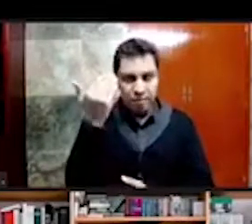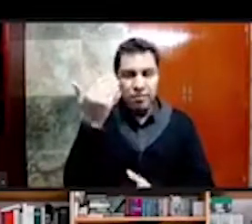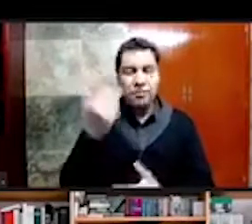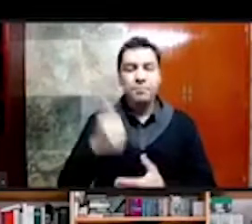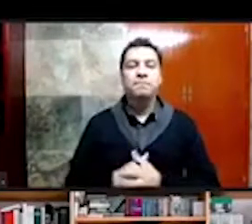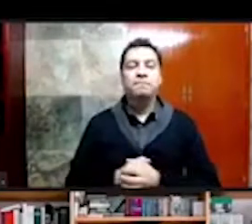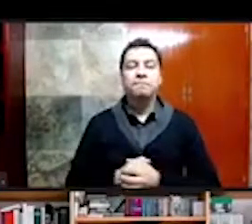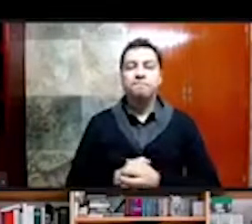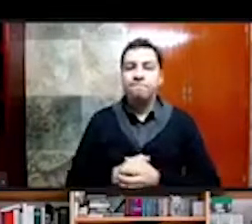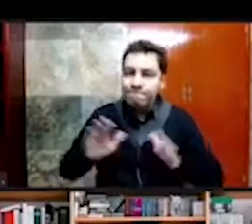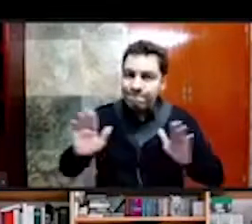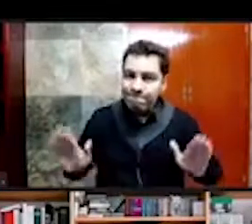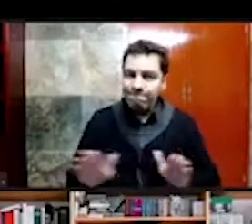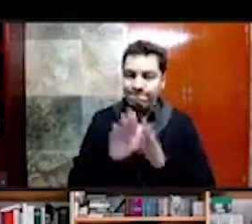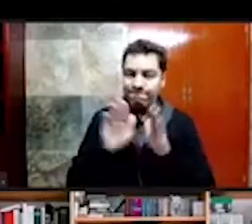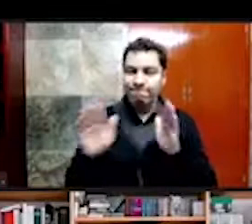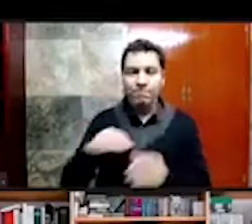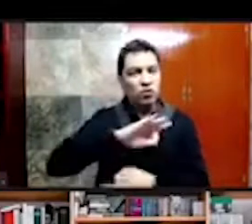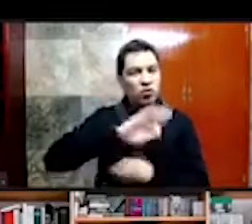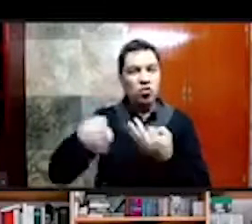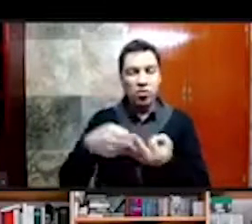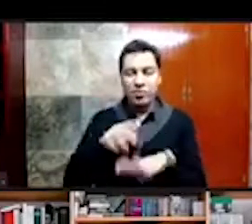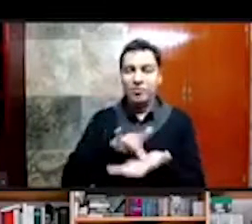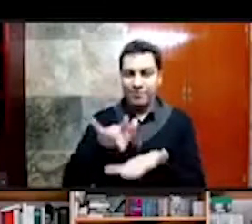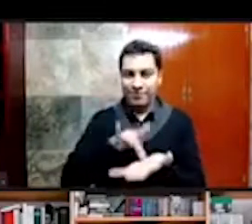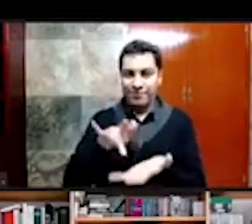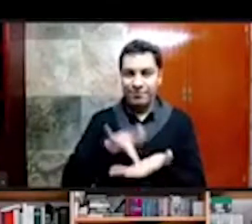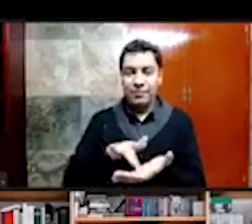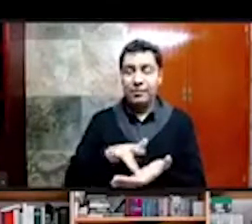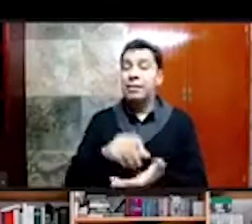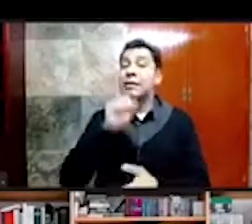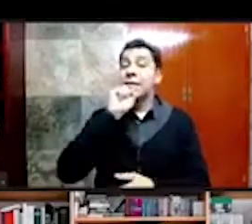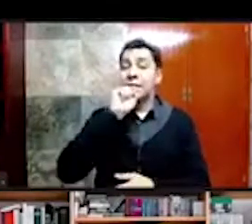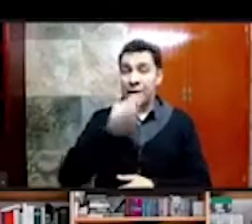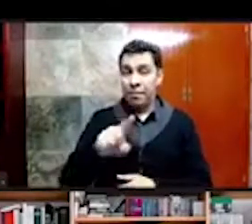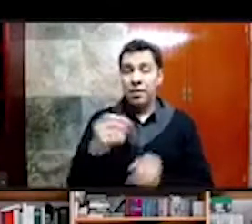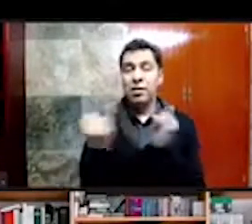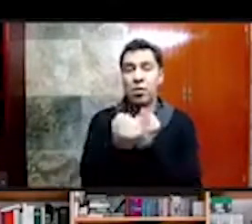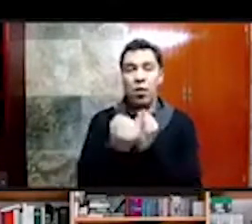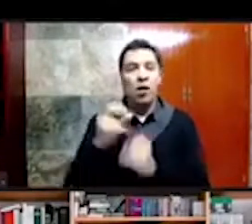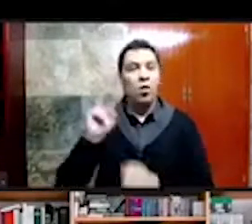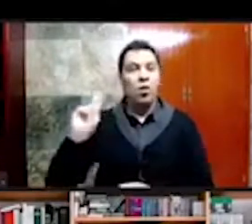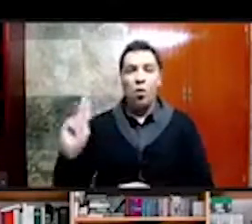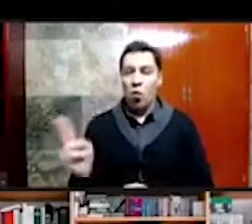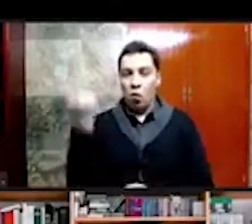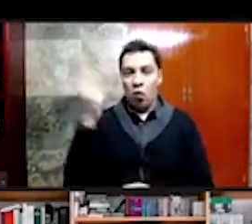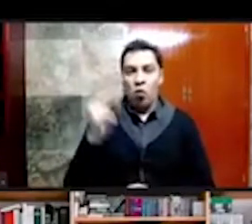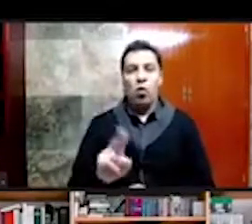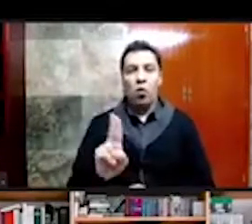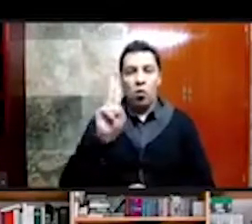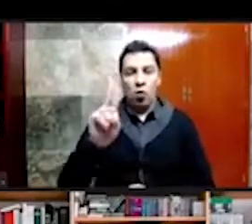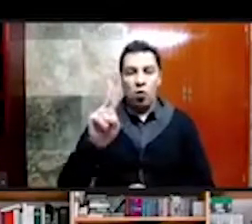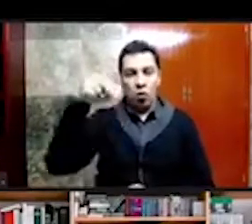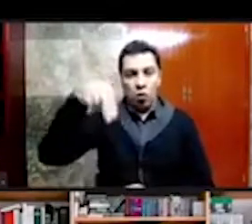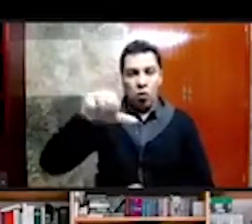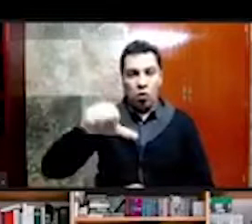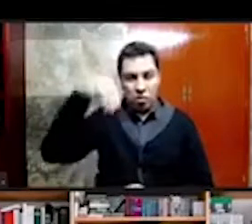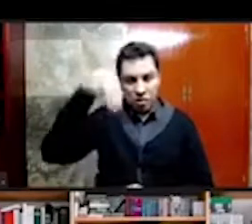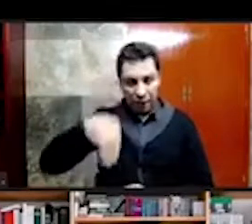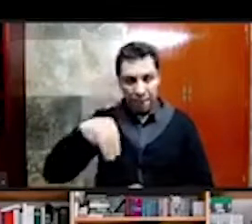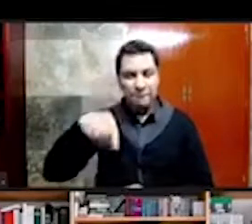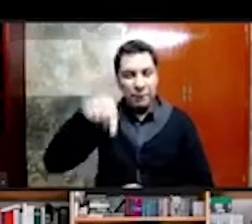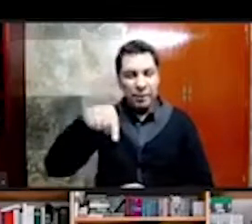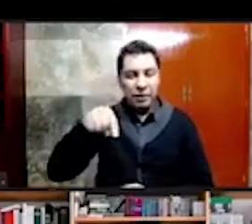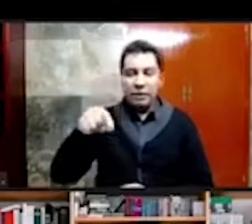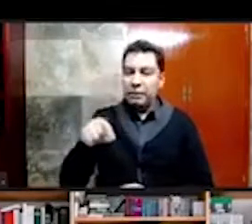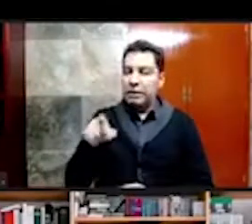impulso que ha tenido y que se merece. Y por supuesto, pues a nuestra Universidad Nacional Autónoma de México, que como bien dice